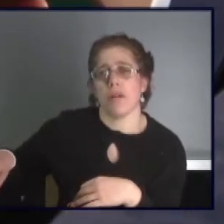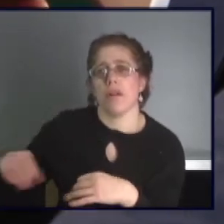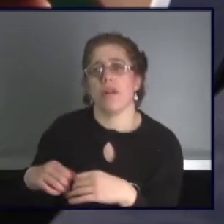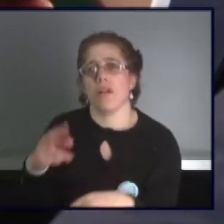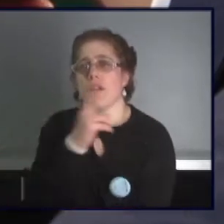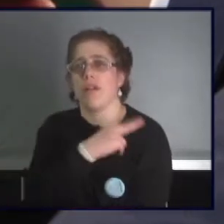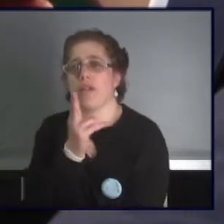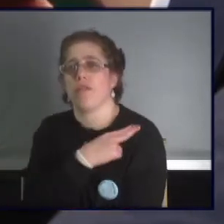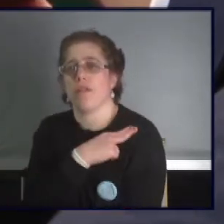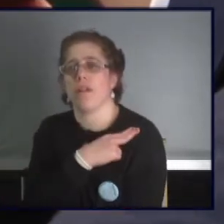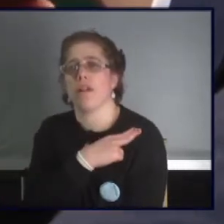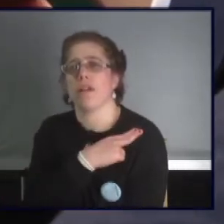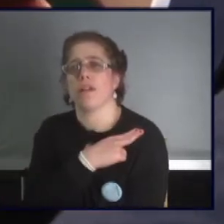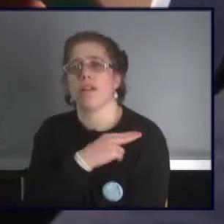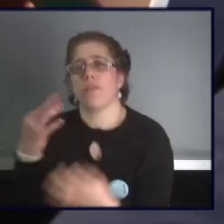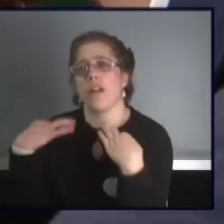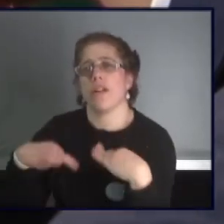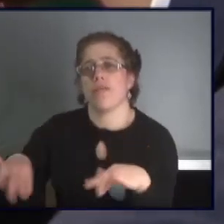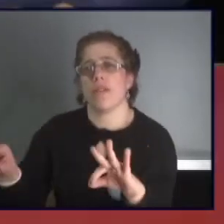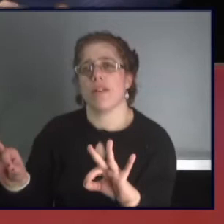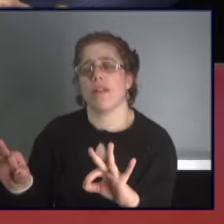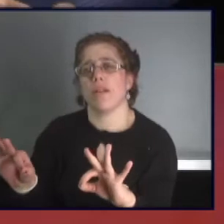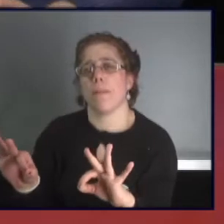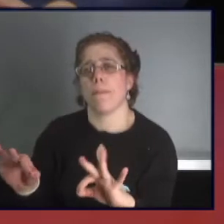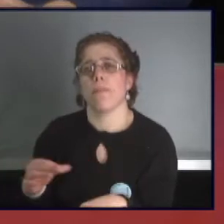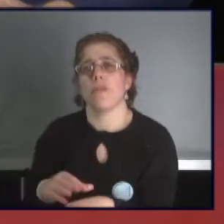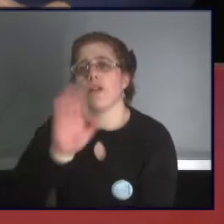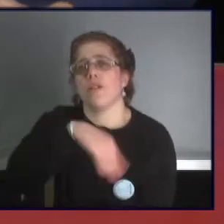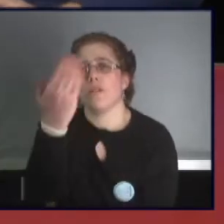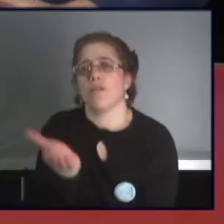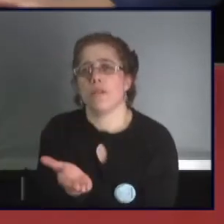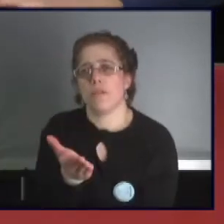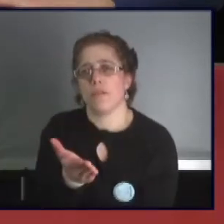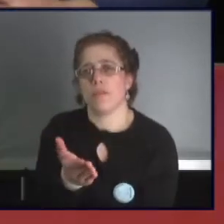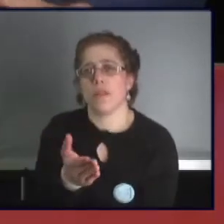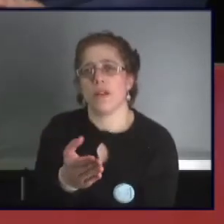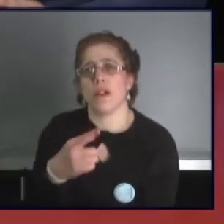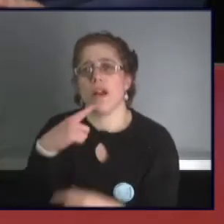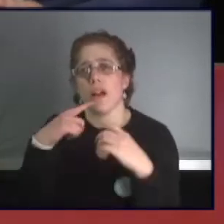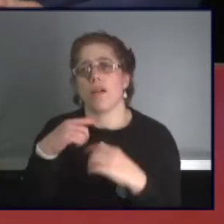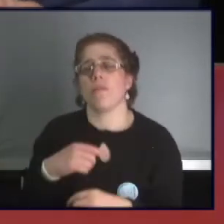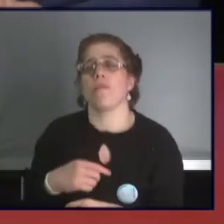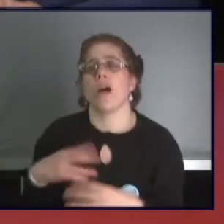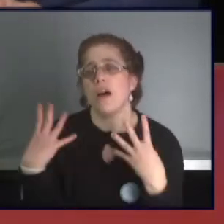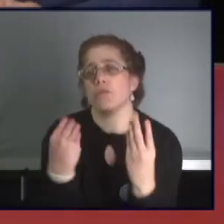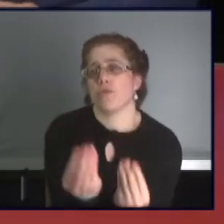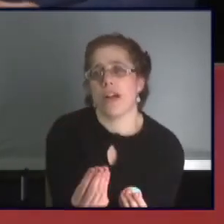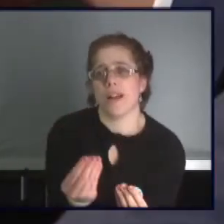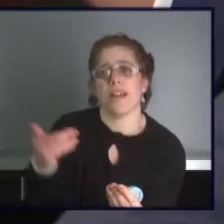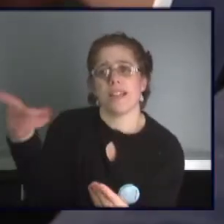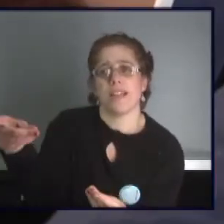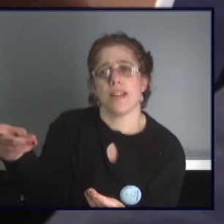se puedan defender también y entonces alentar ese tipo de